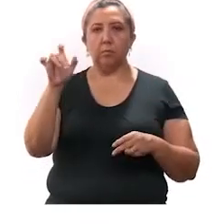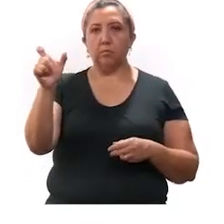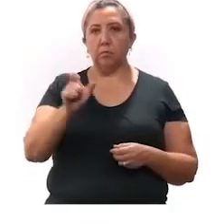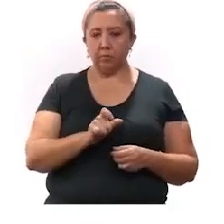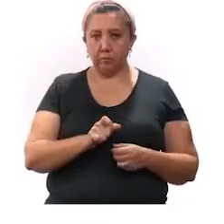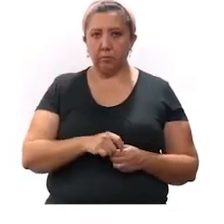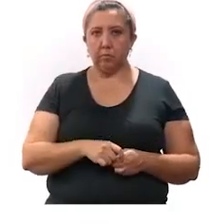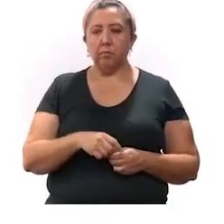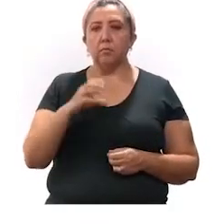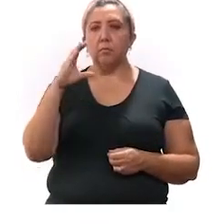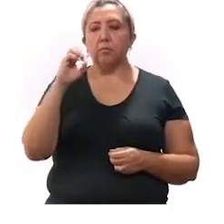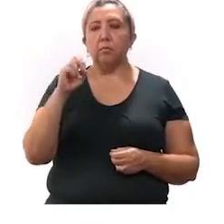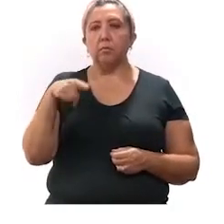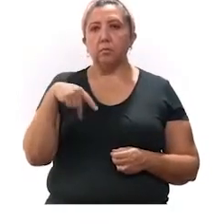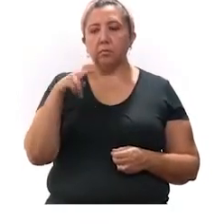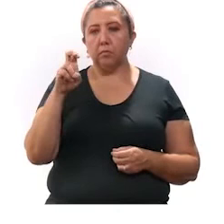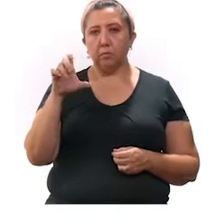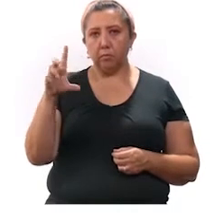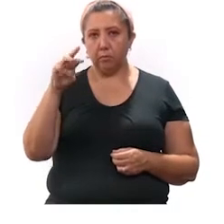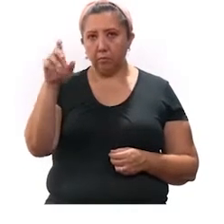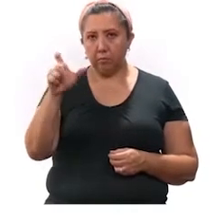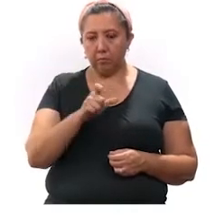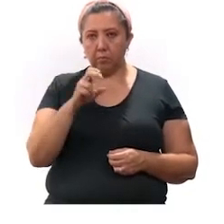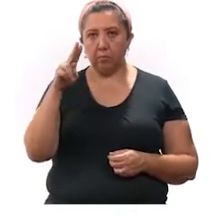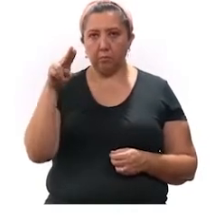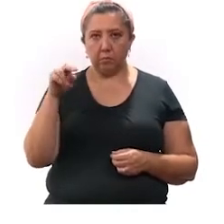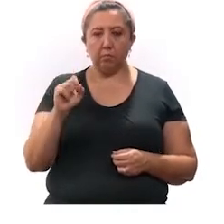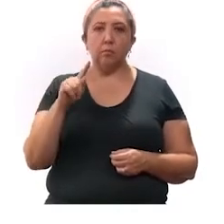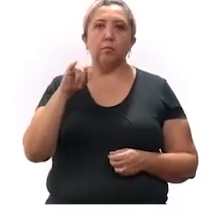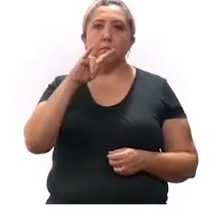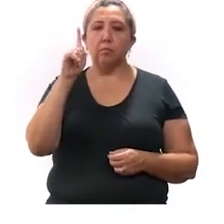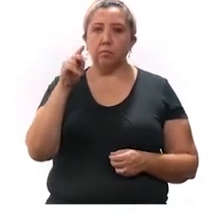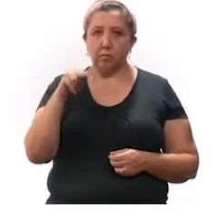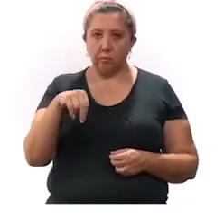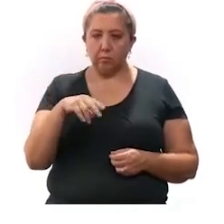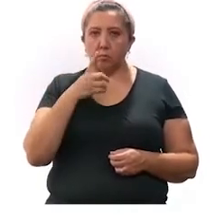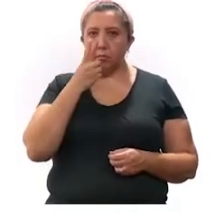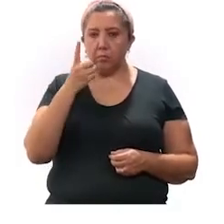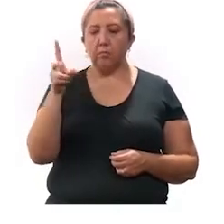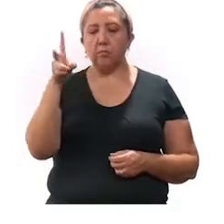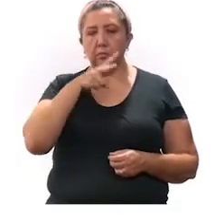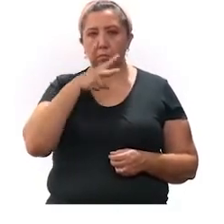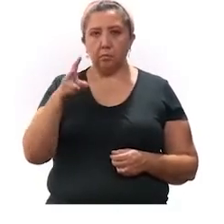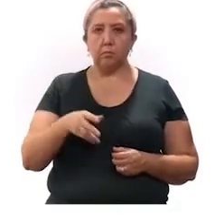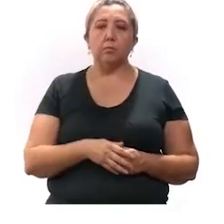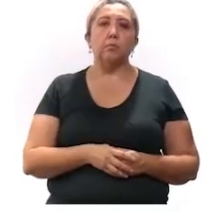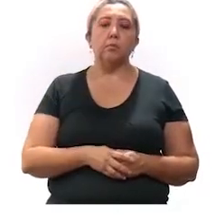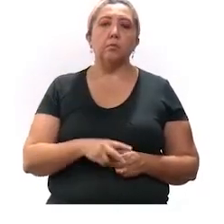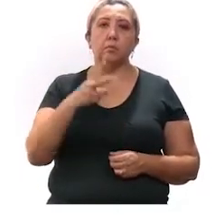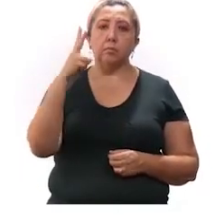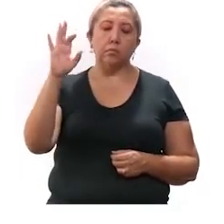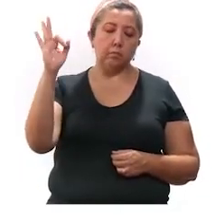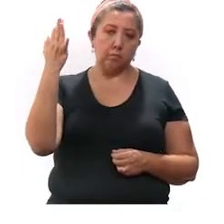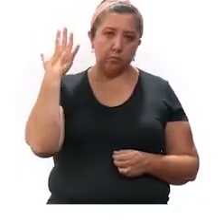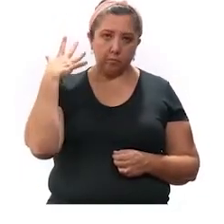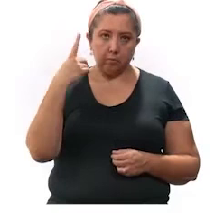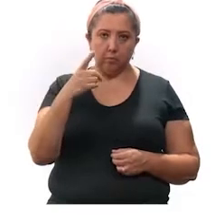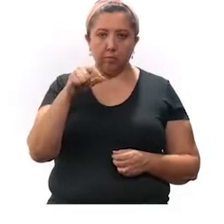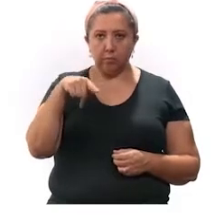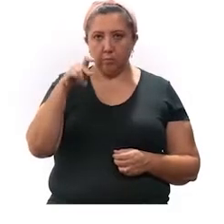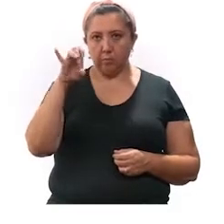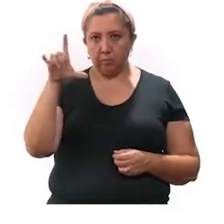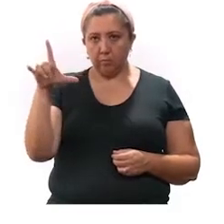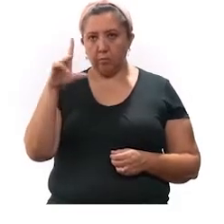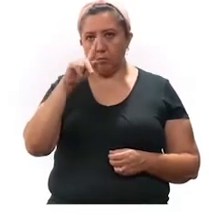Tecash, 3 en Concal, Maxcanú, Zacalum, Tizimín, Sucacap y Valladolid. 2 foráneos, 1 en